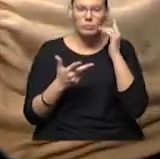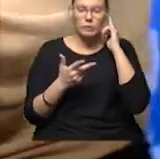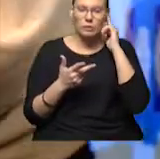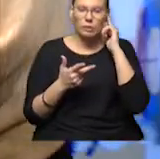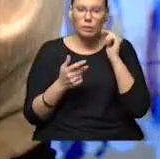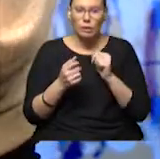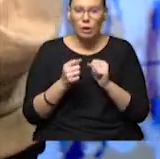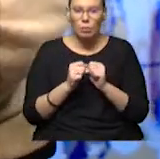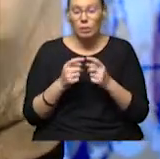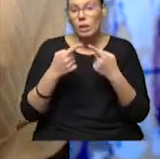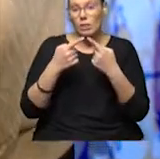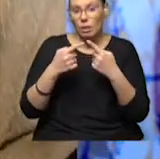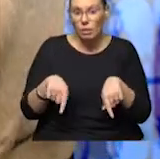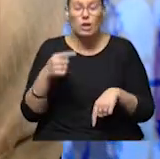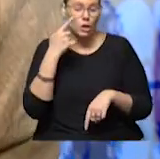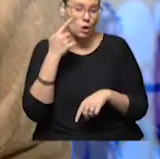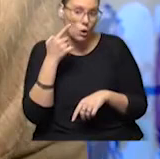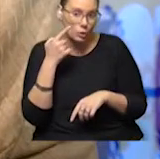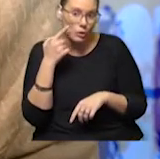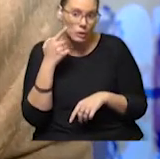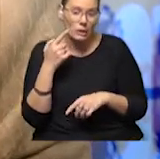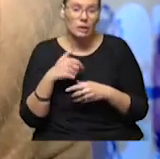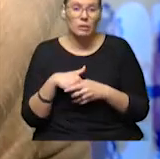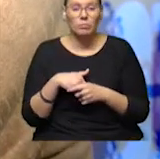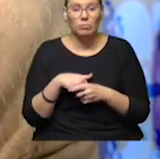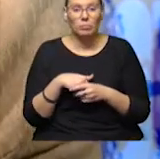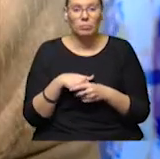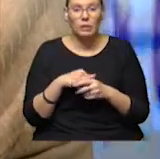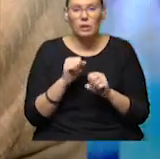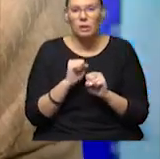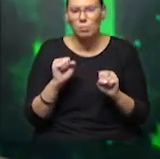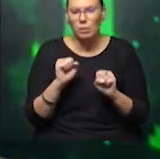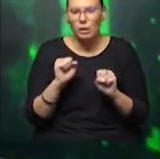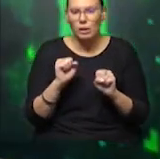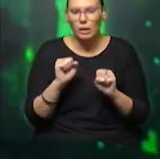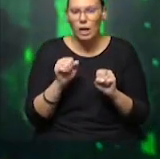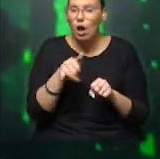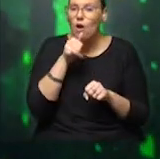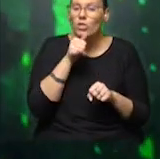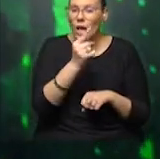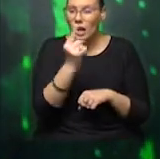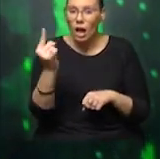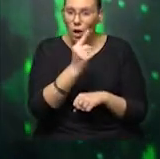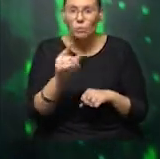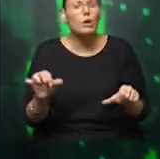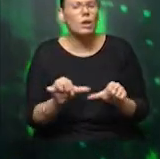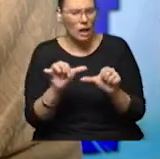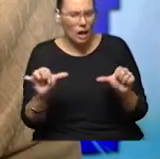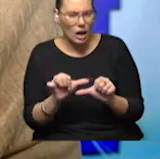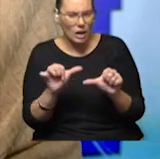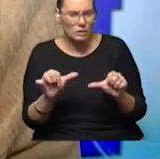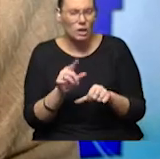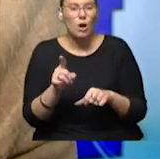en las diferencias. Ya que sí, se conocen, ¿se podrían como describir qué hace cada uno, por ejemplo? Porque, bueno, wow,